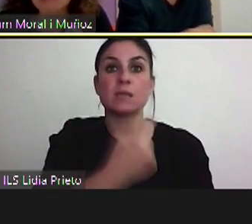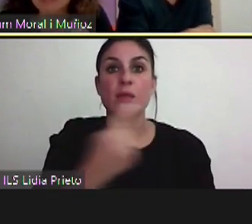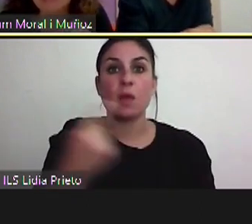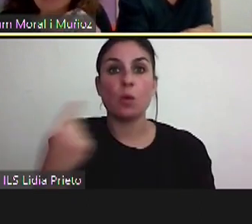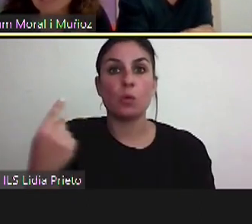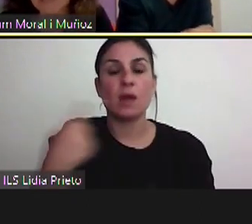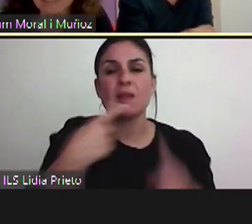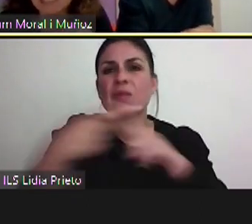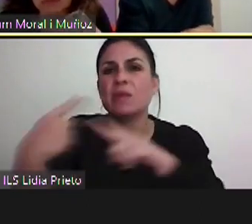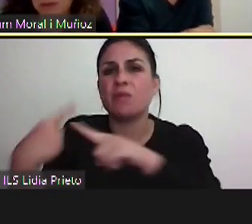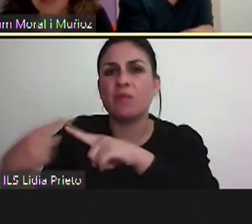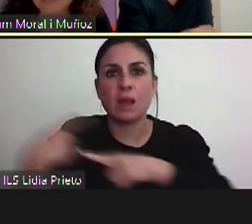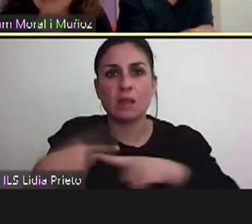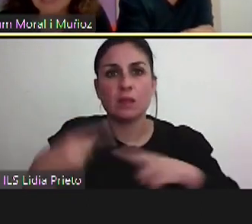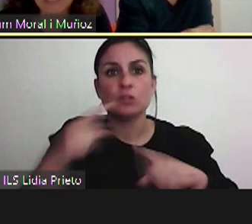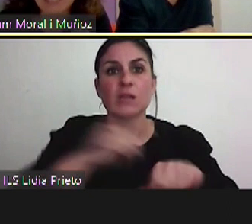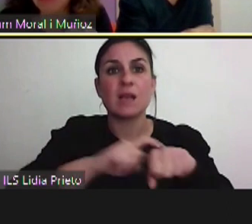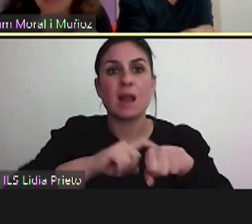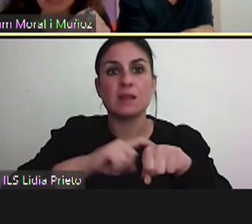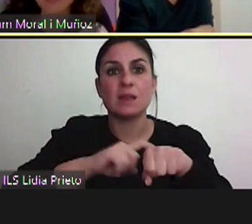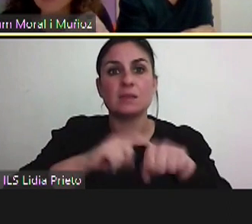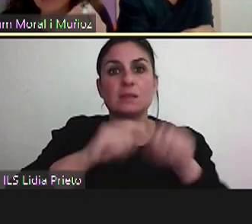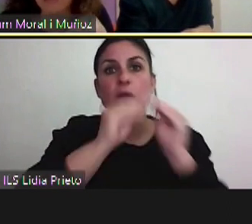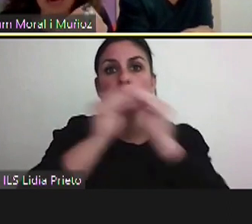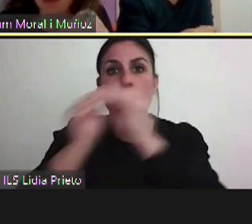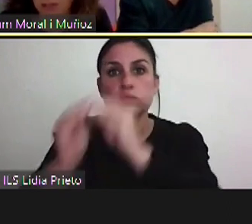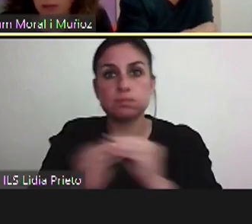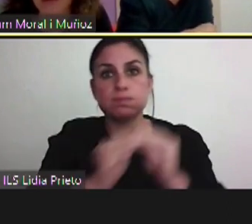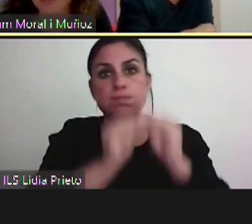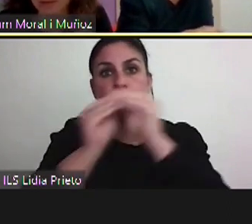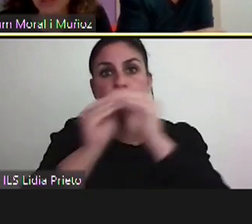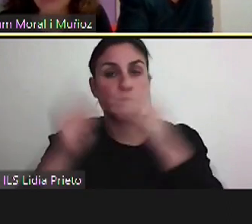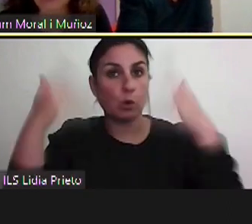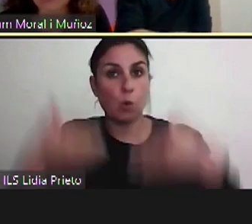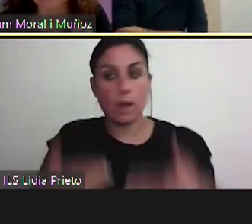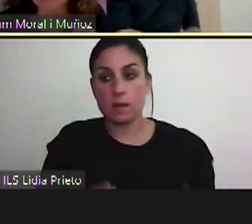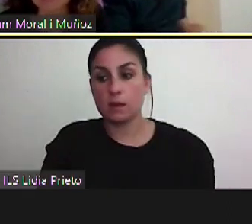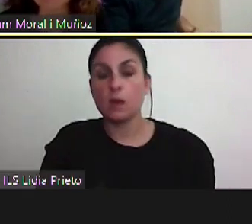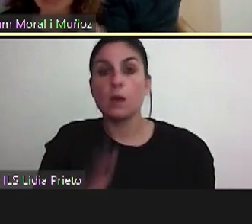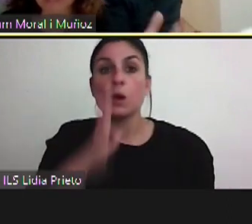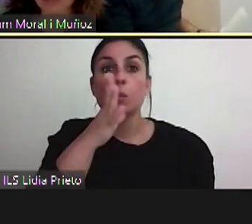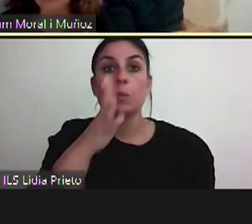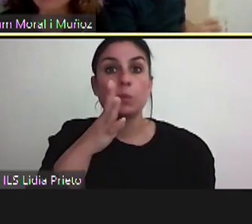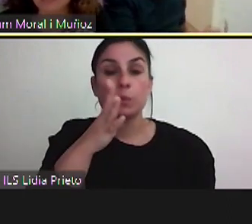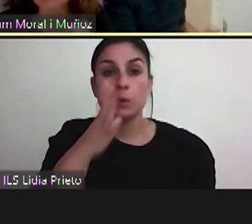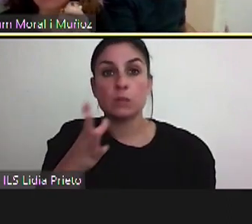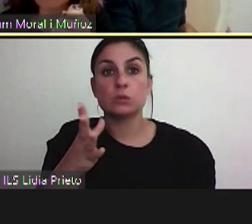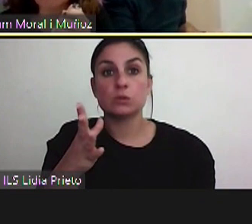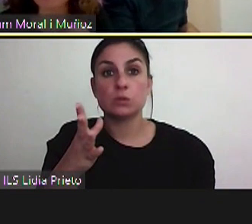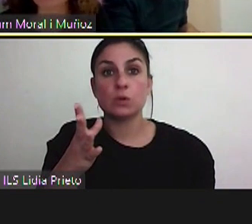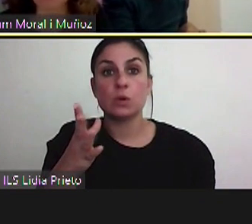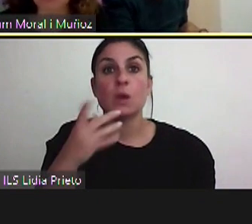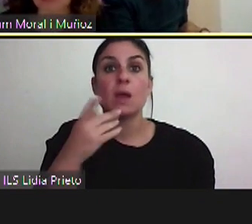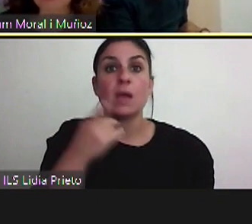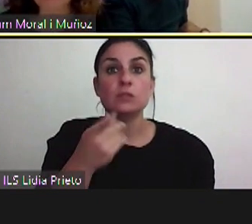existe unas características propias de cada problema de salud mental que definan a la persona. Por eso decía que esto es entender